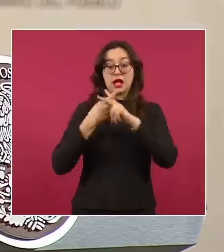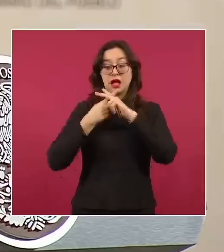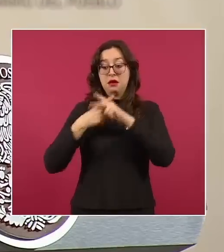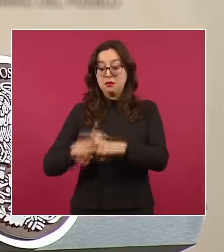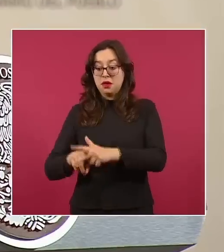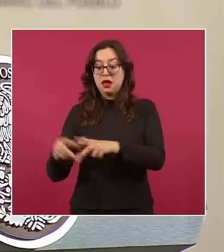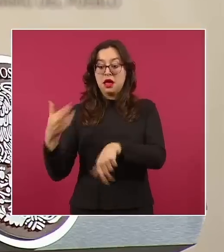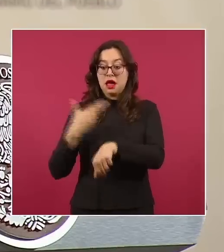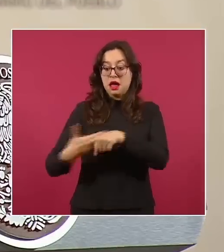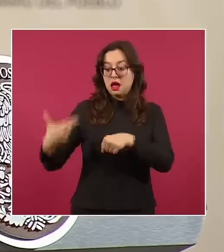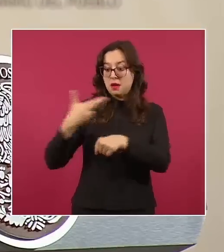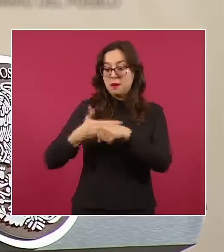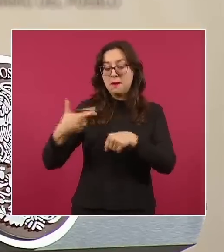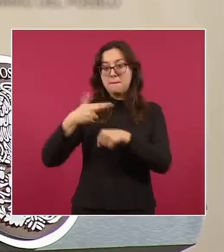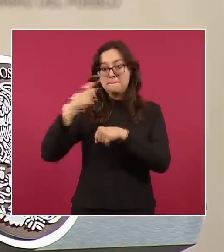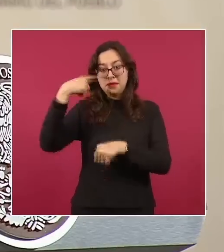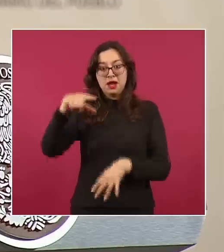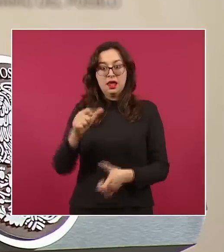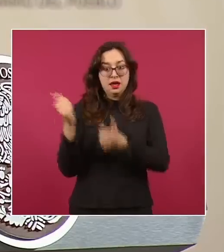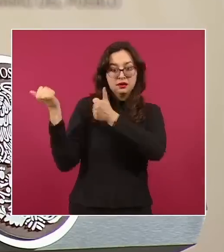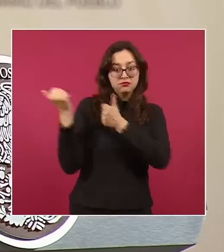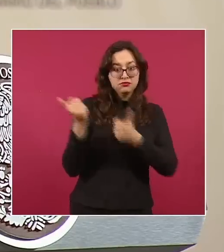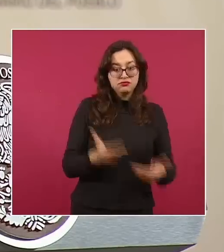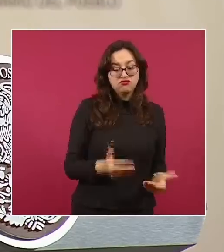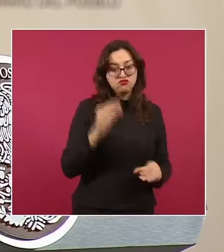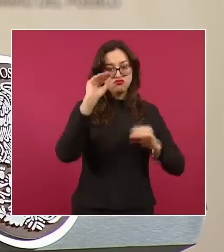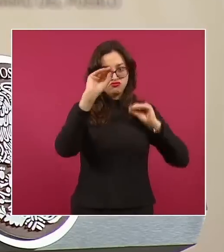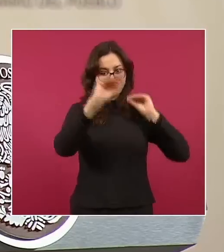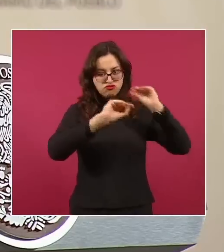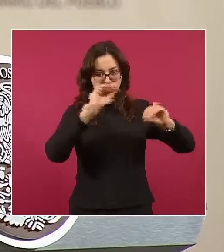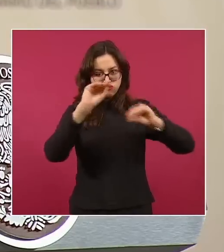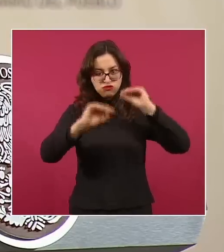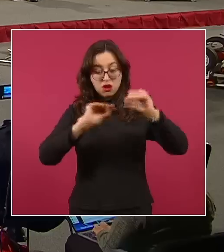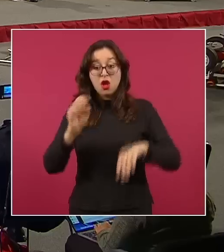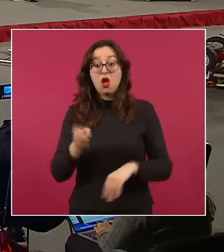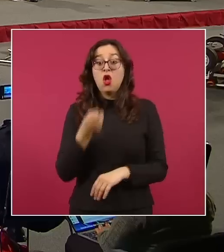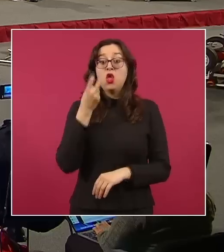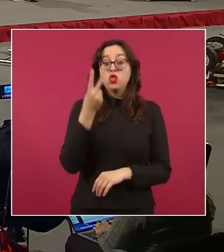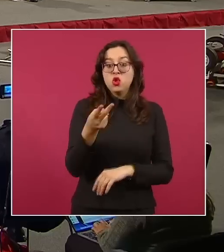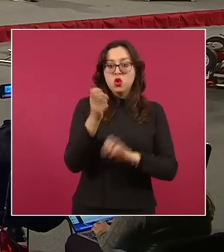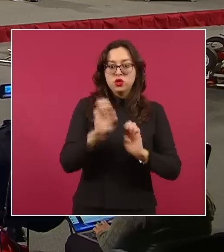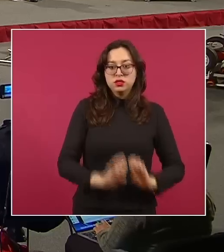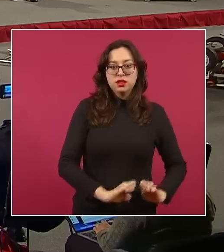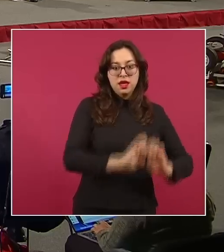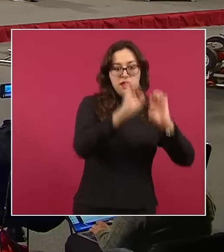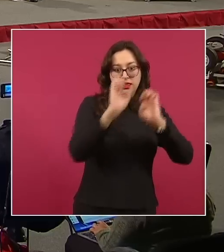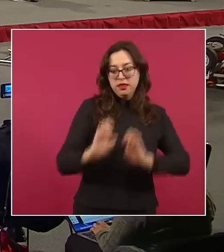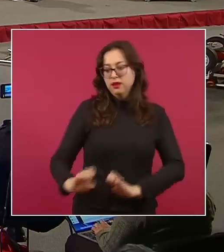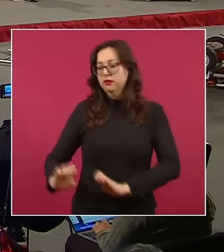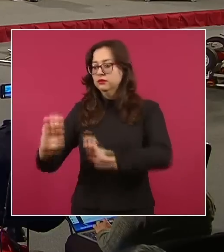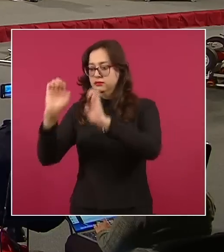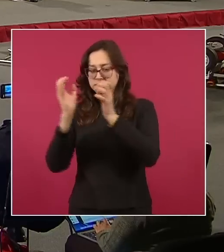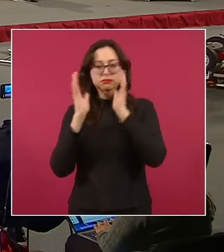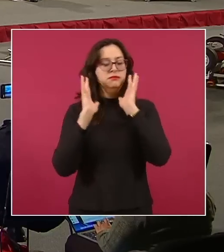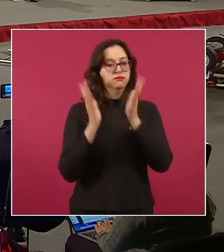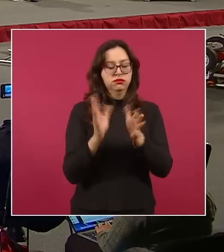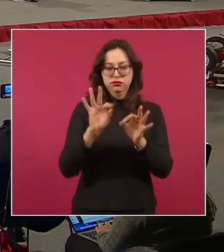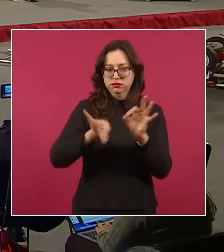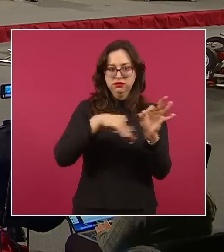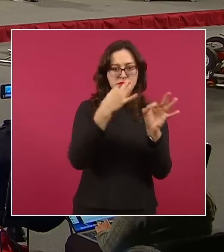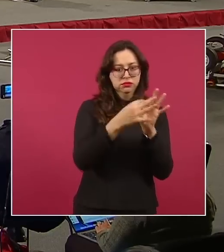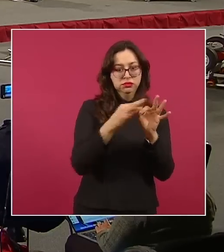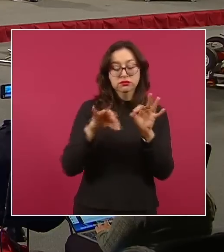equipos críticos. También ya están construidos los 2 edificios de las 2 nuevas subestaciones y